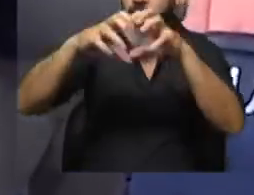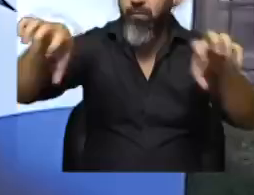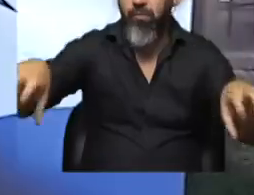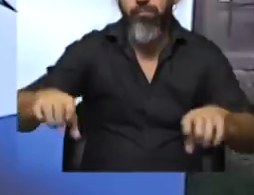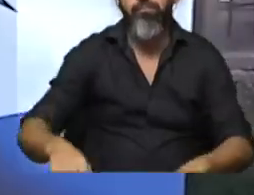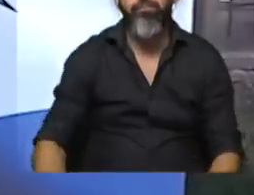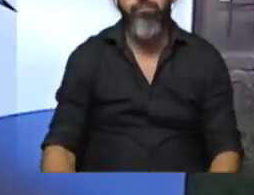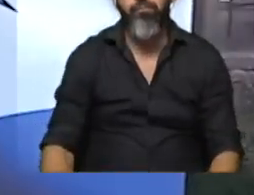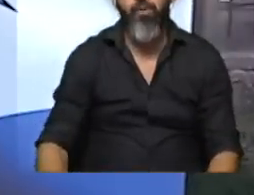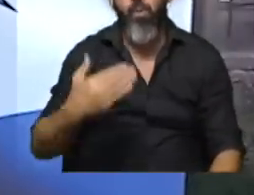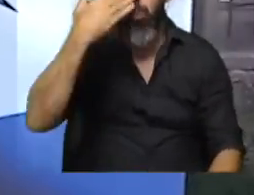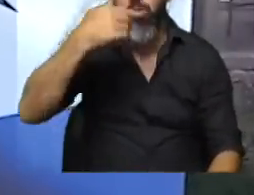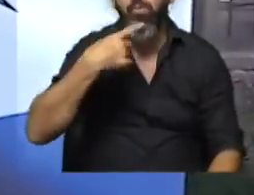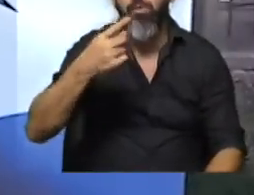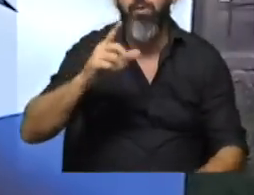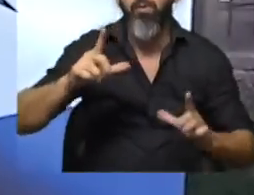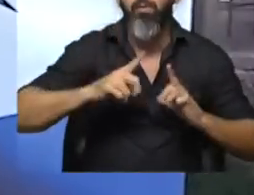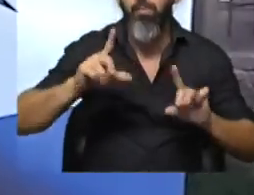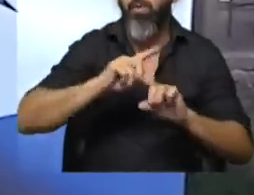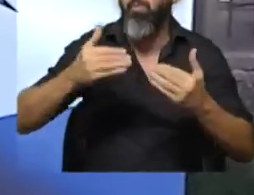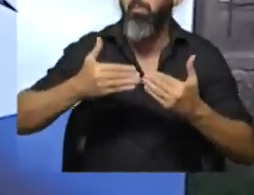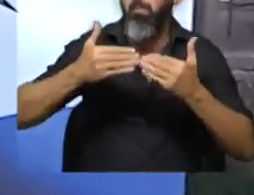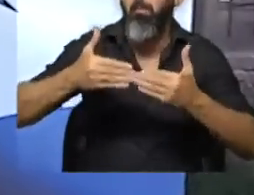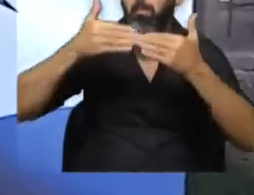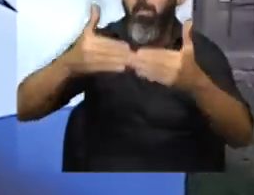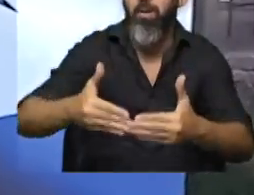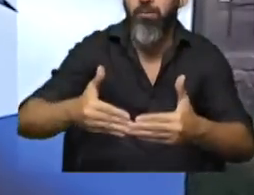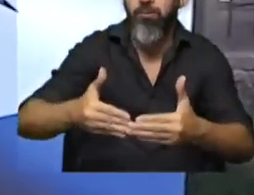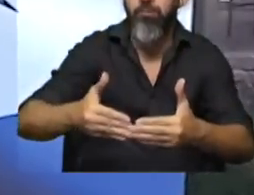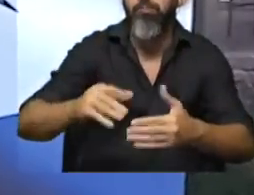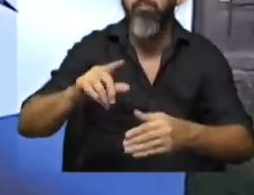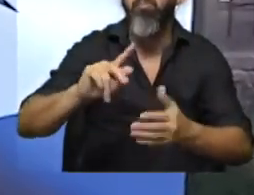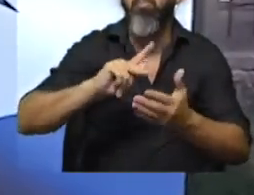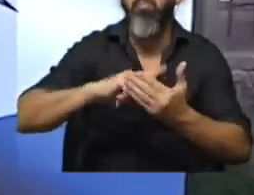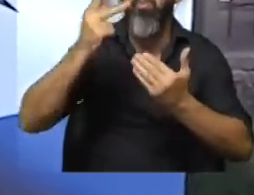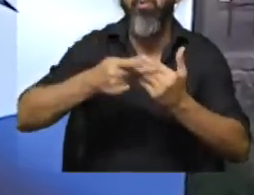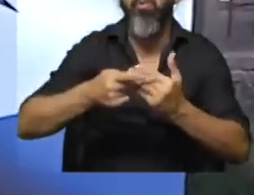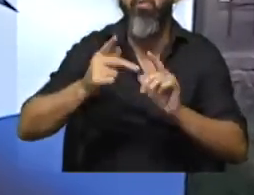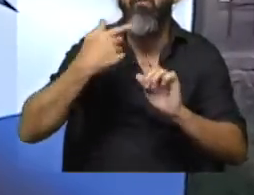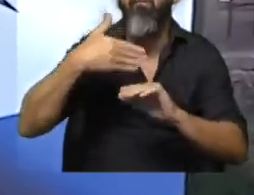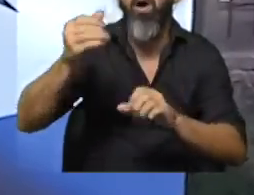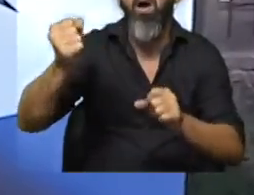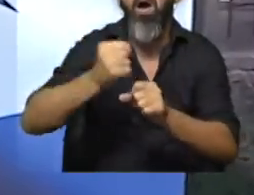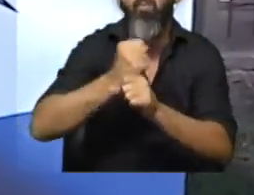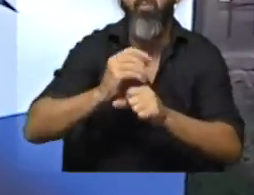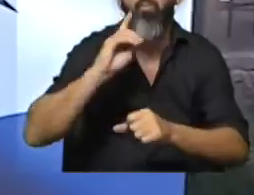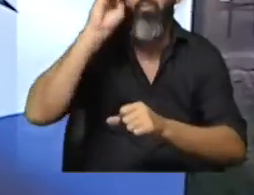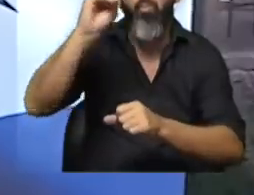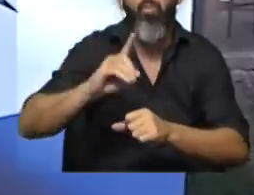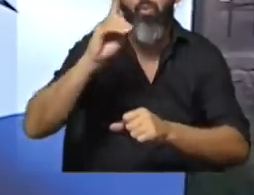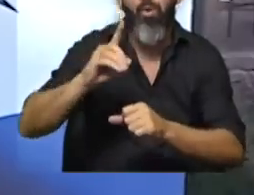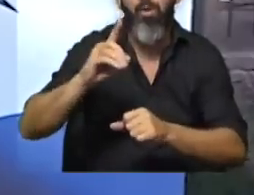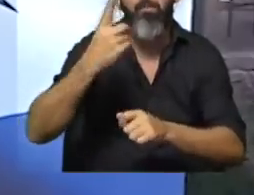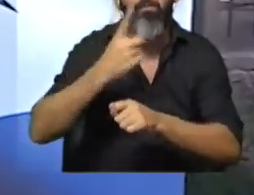finalizan diciendo que esperan que no haya más postergaciones estando previsto que el proyecto sea aprobado por la cámara de diputados